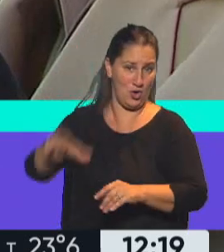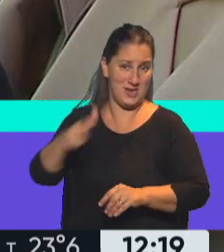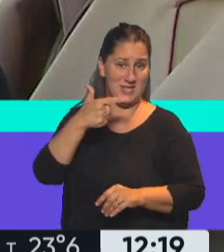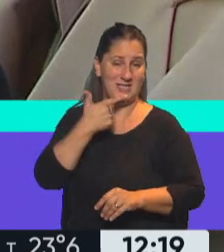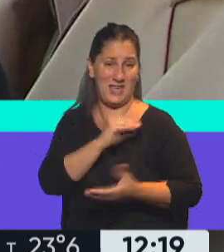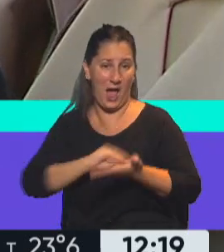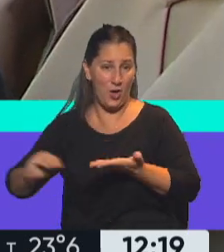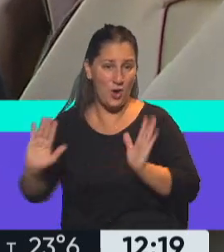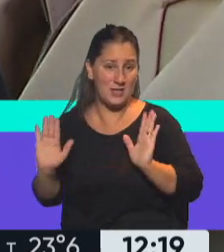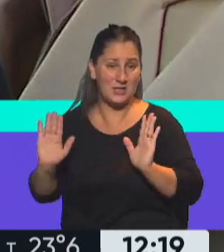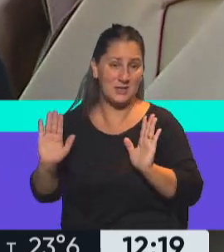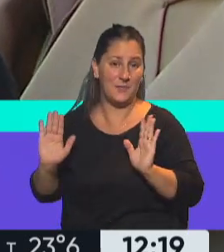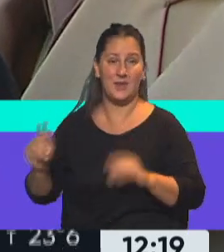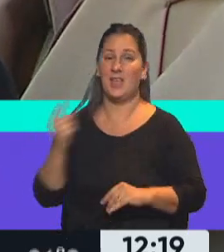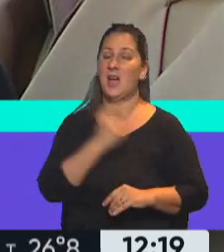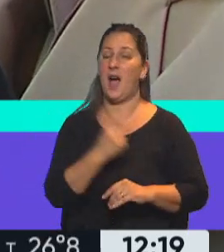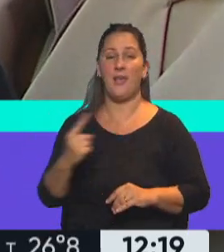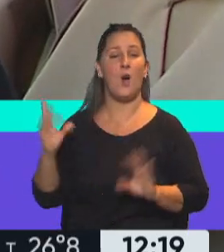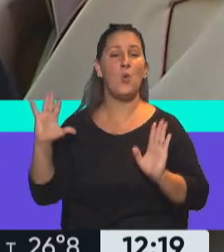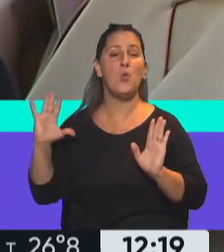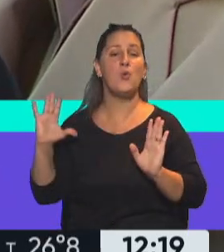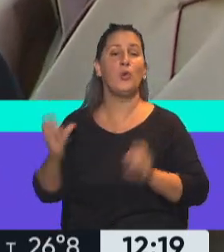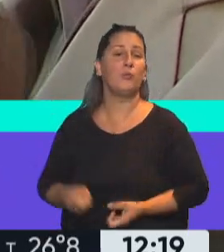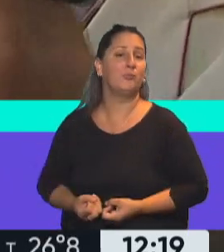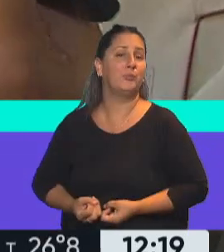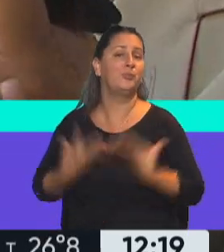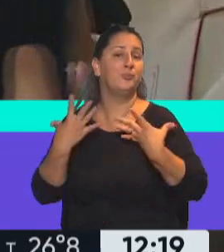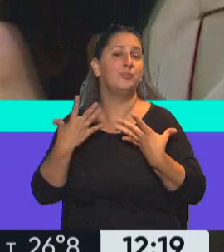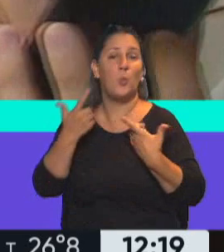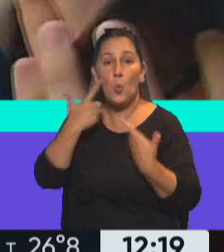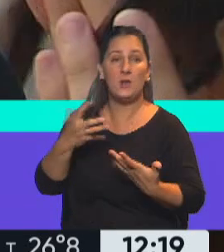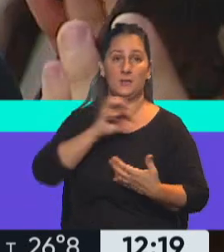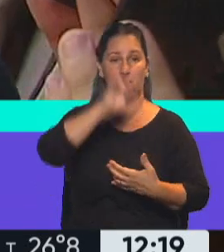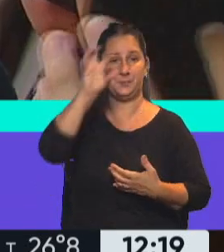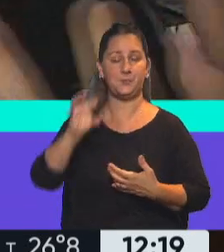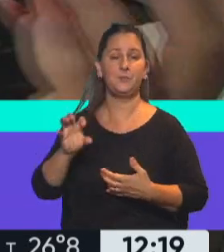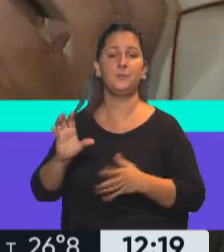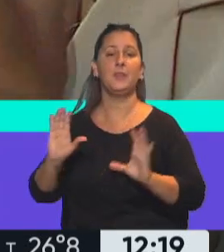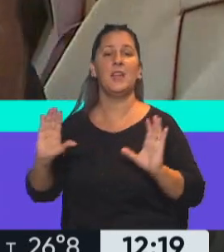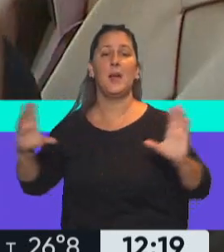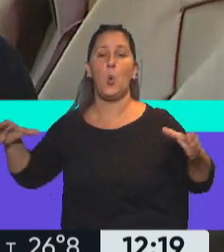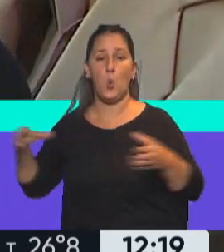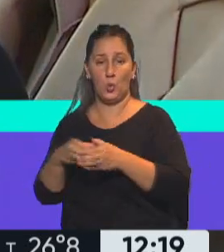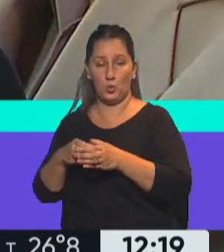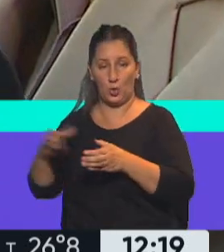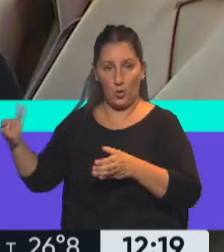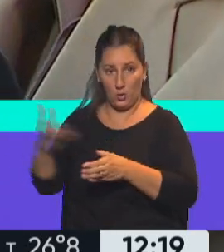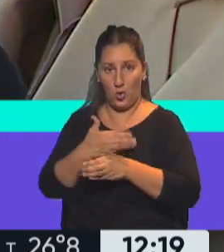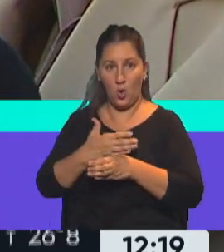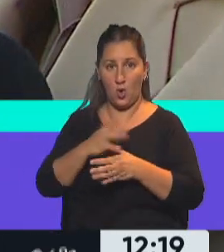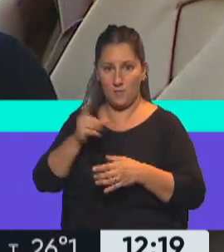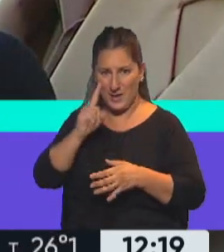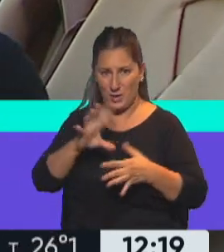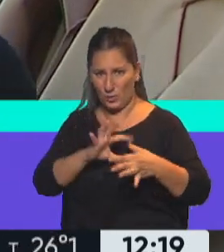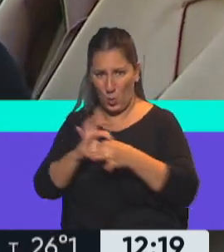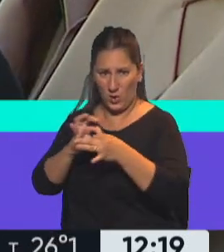en sí es un ente de expresión de las provincias. ¿Está en riesgo la unidad del Frente de Todos? No, de principio en lo que hablamos